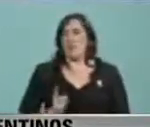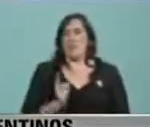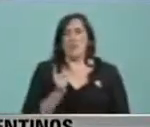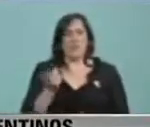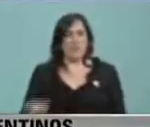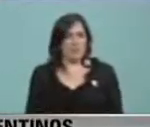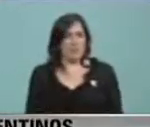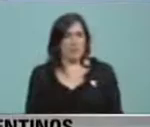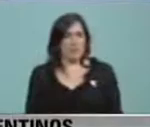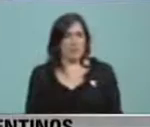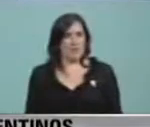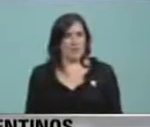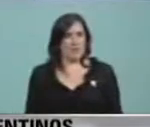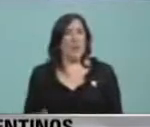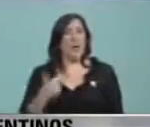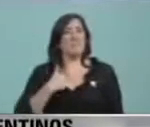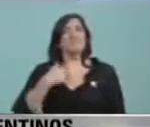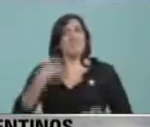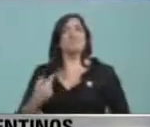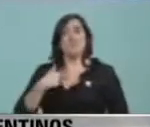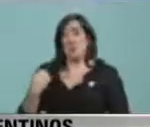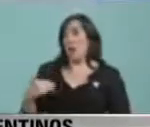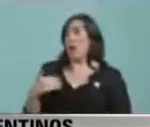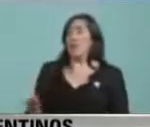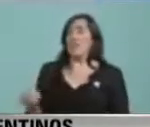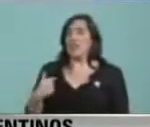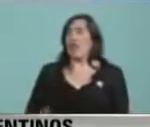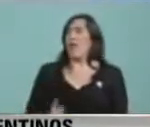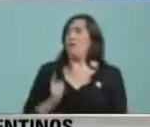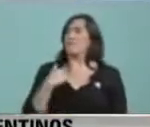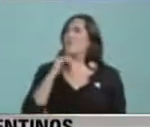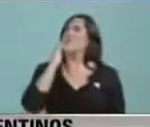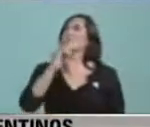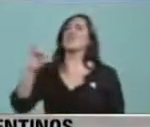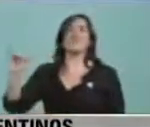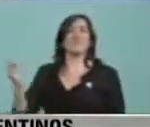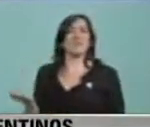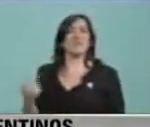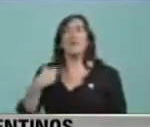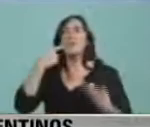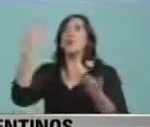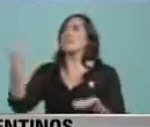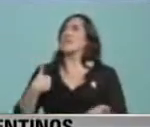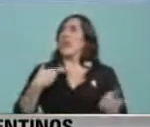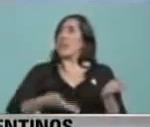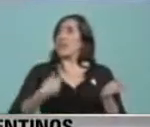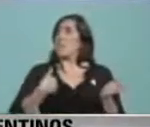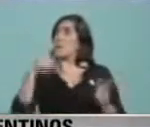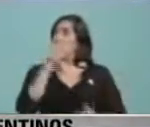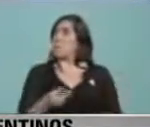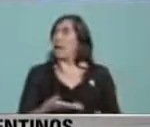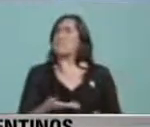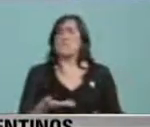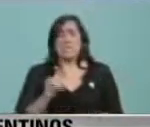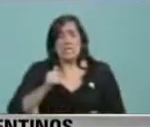orgulloso decir que sos argentino y que podés mostrar a tu país, porque has